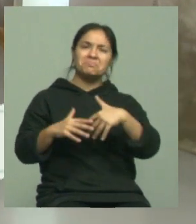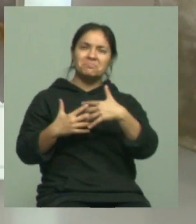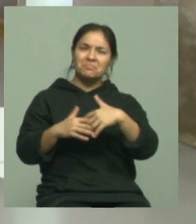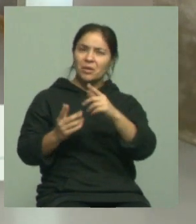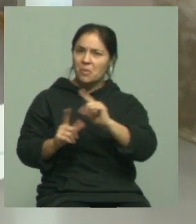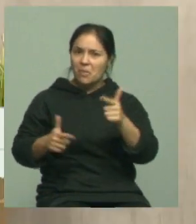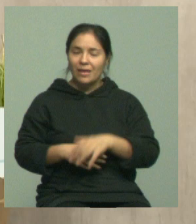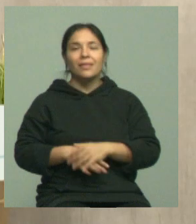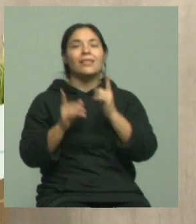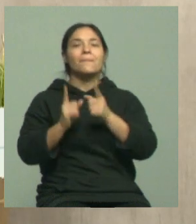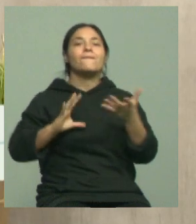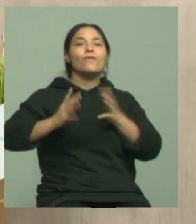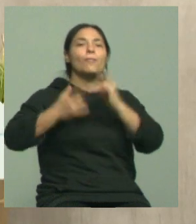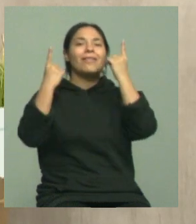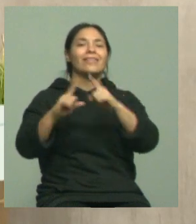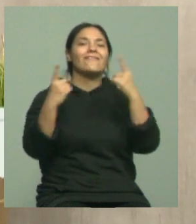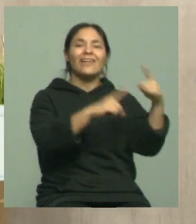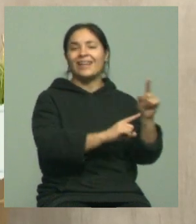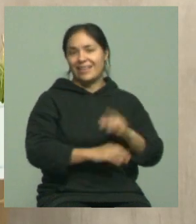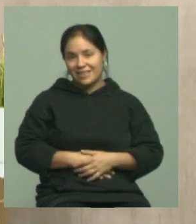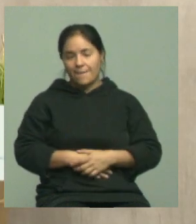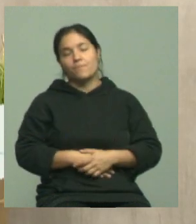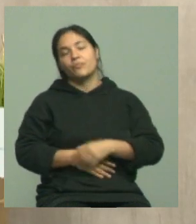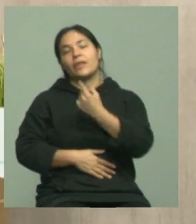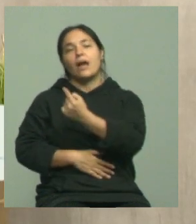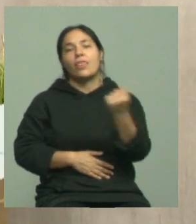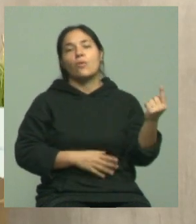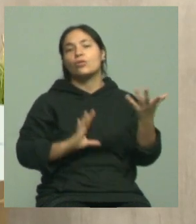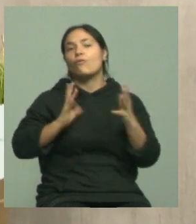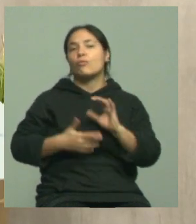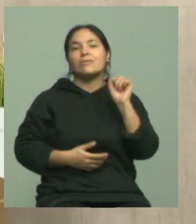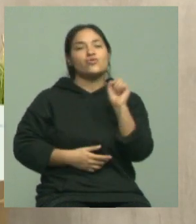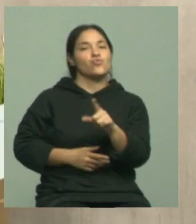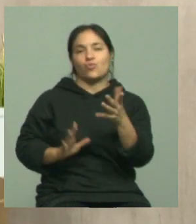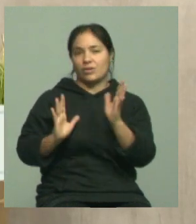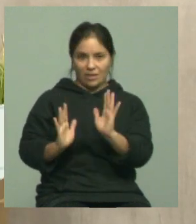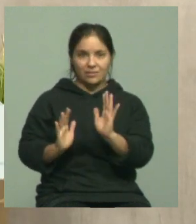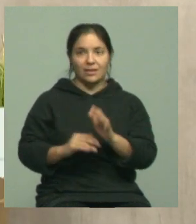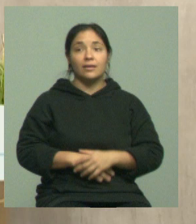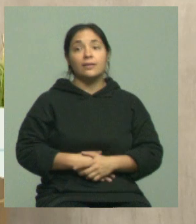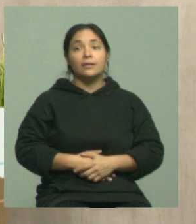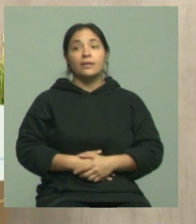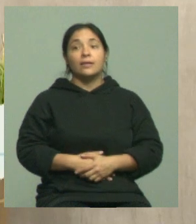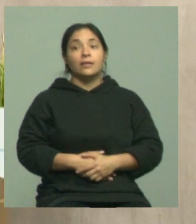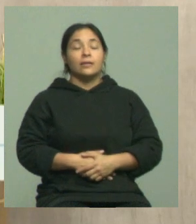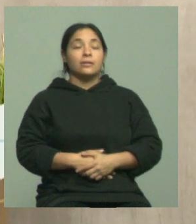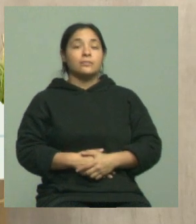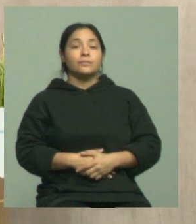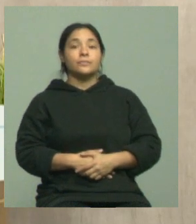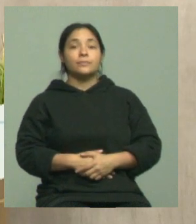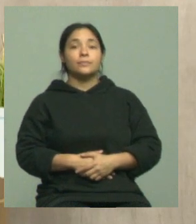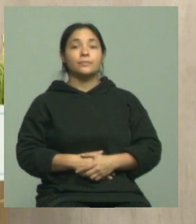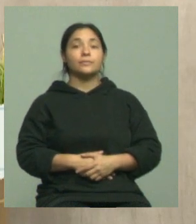no se manifiesta de la misma manera. O sea, cada identidad tiene su especificidad y en este caso, obviamente, hablamos de esto. Pero fíjate cómo